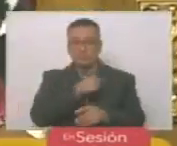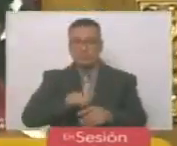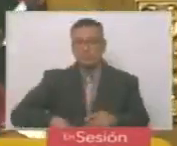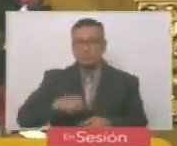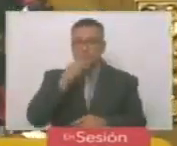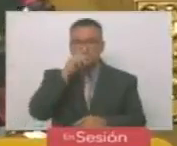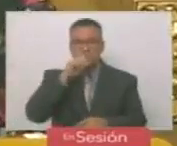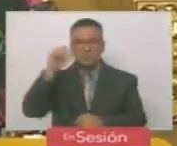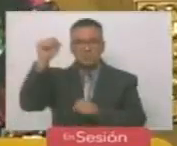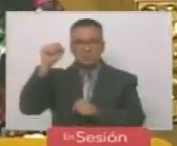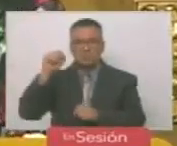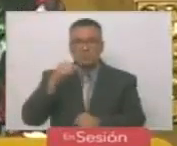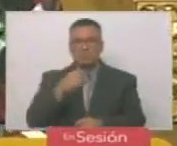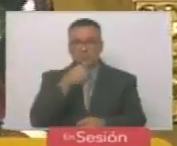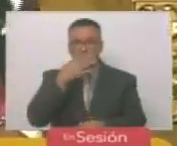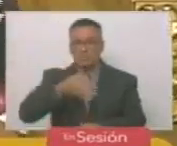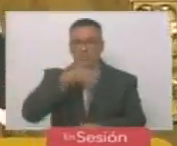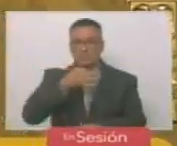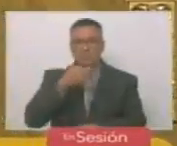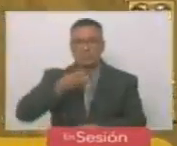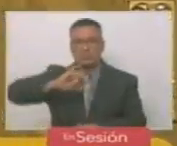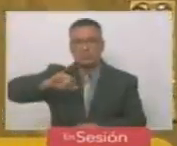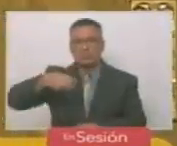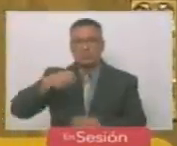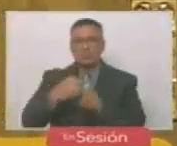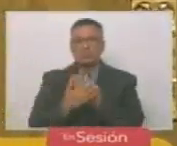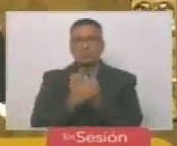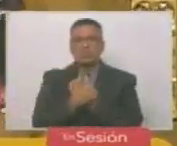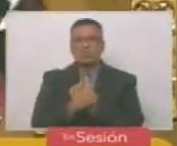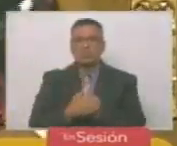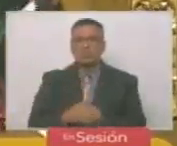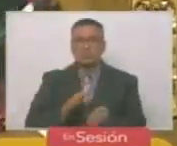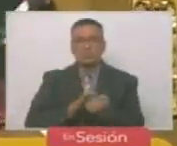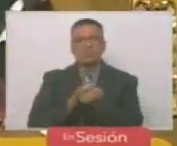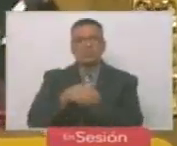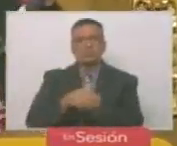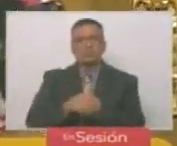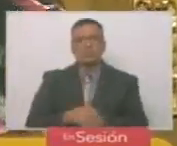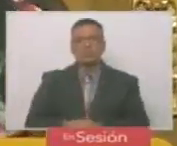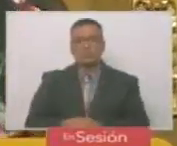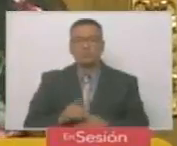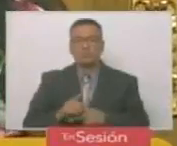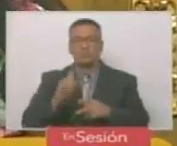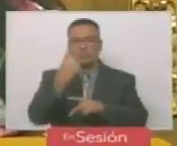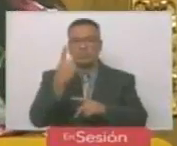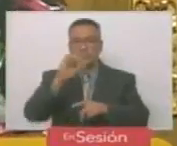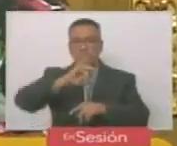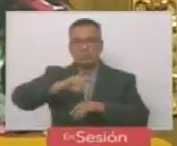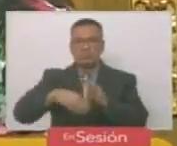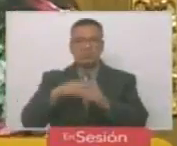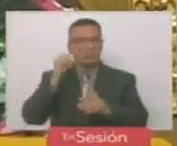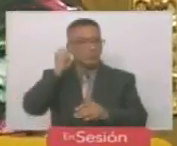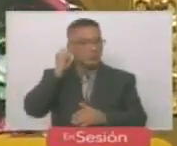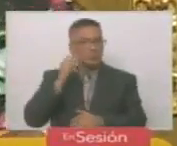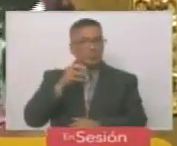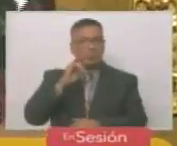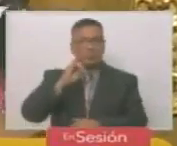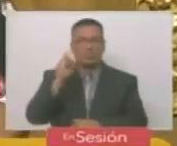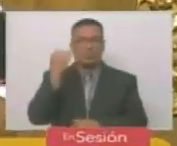Nicolás Maduro. Presidente doctor Jorge Rodríguez. Ciudadana primera vicepresidenta Iris